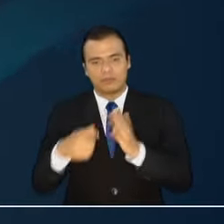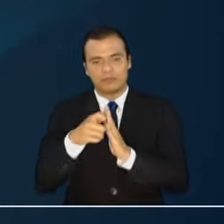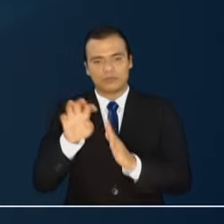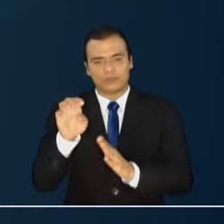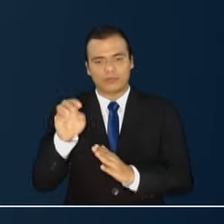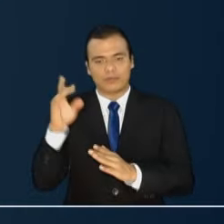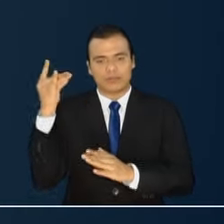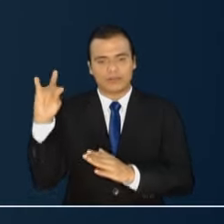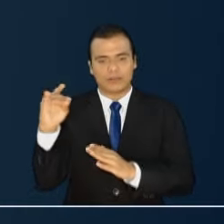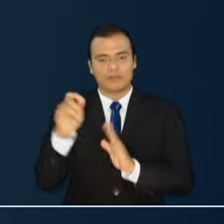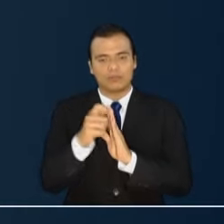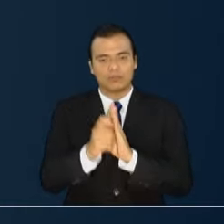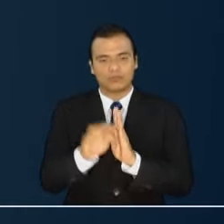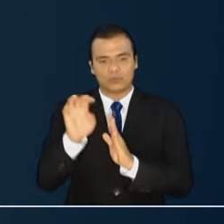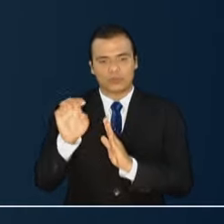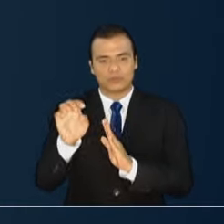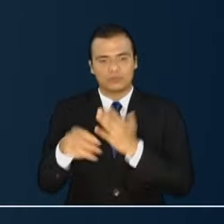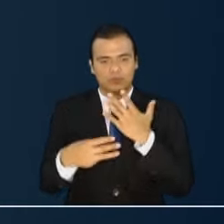3 unidades.